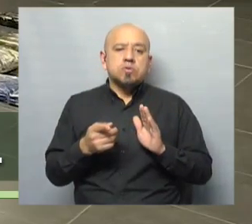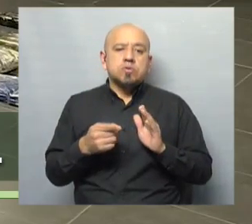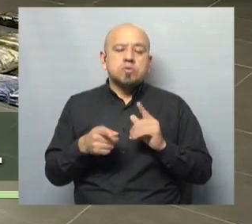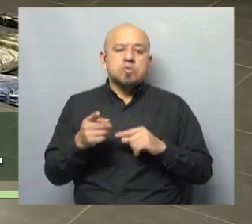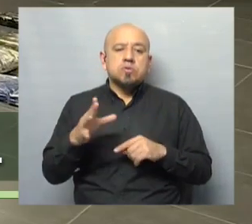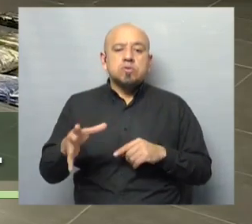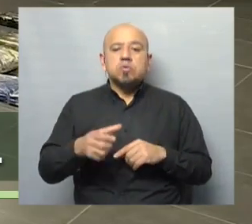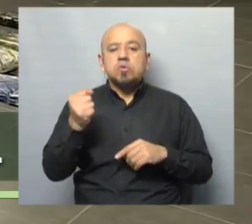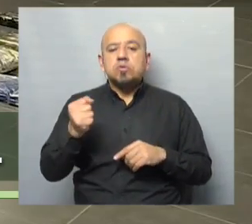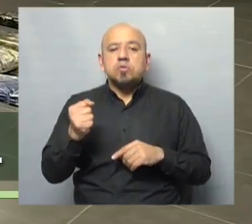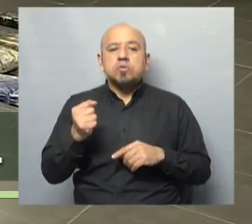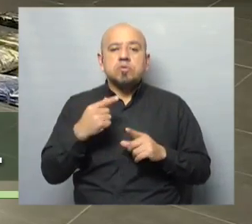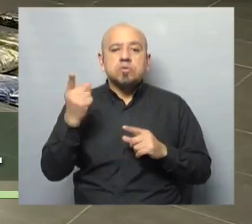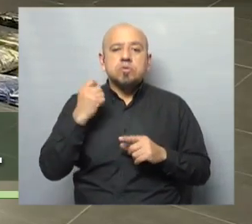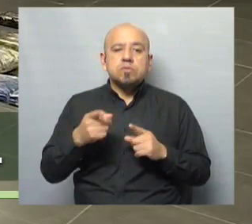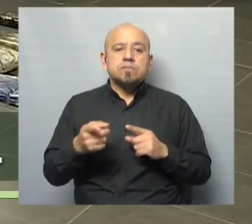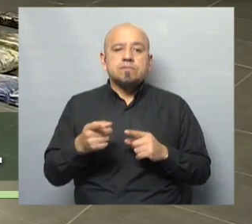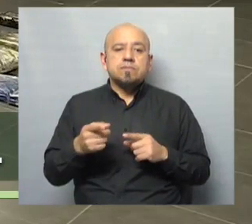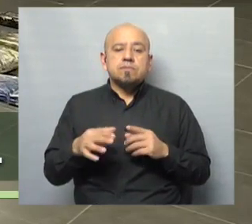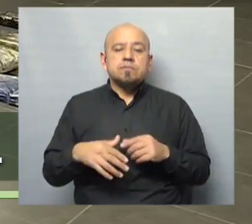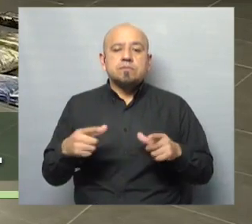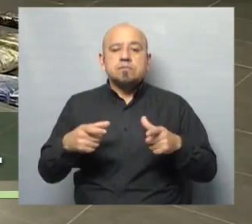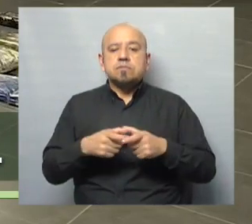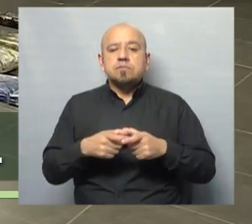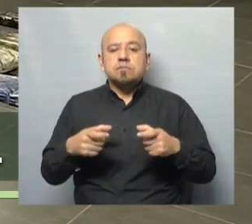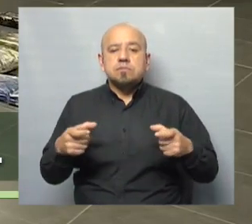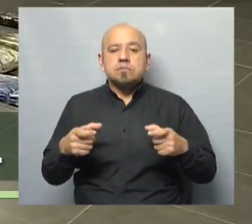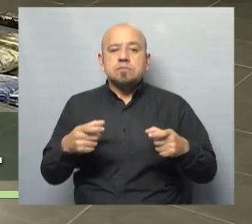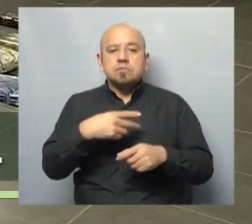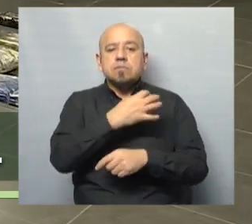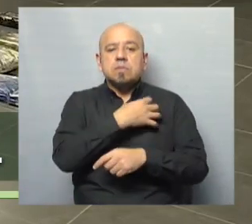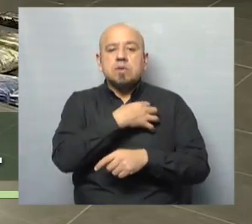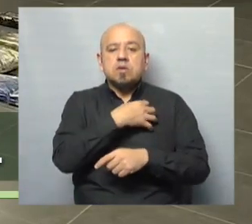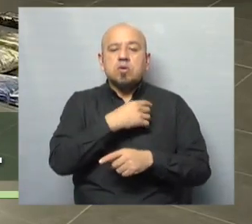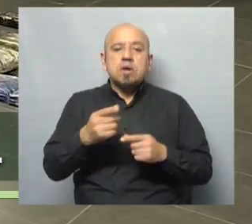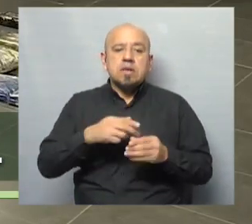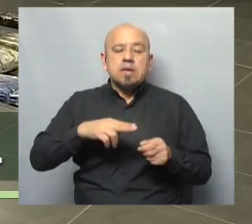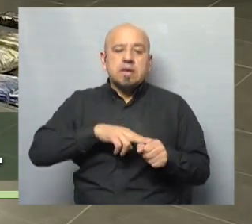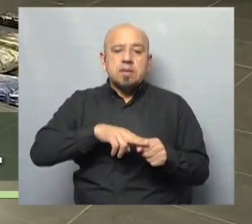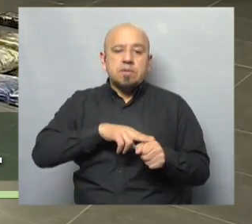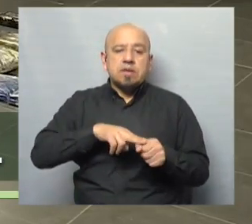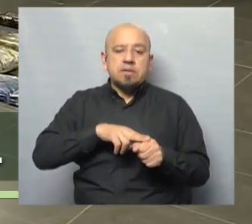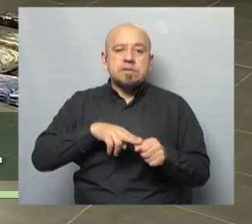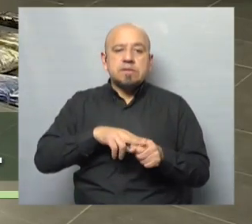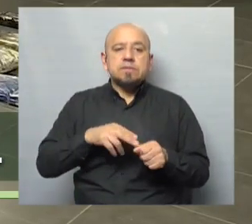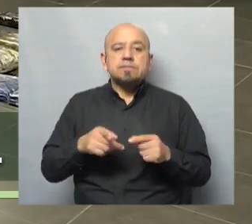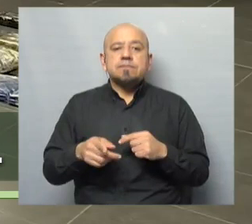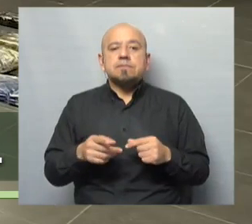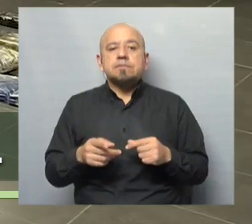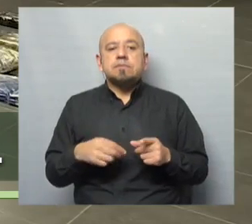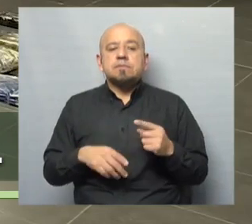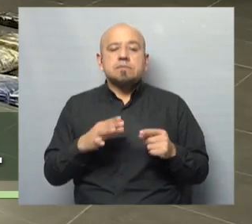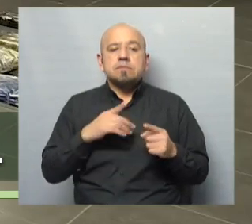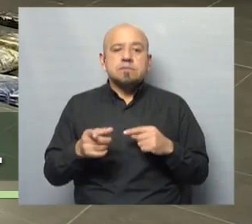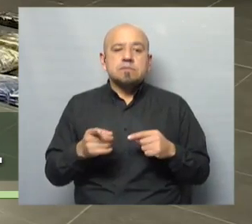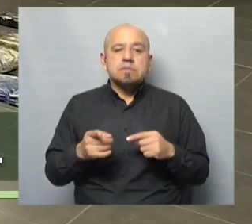operativo que se realizó hacia donde se incautaron varios ellos de cocaína y de pasta base que también encontraron a una figura